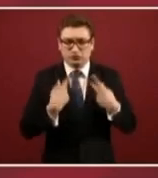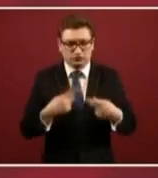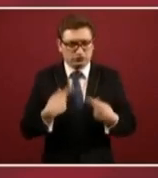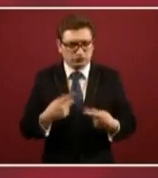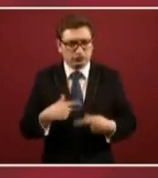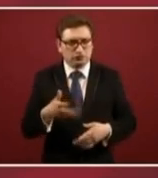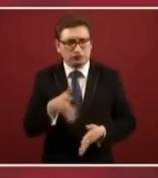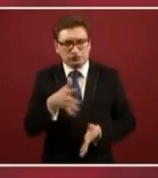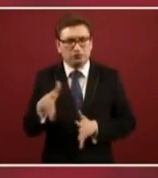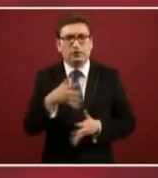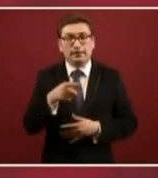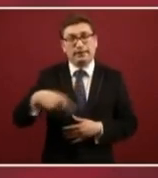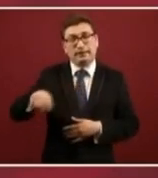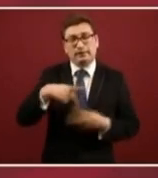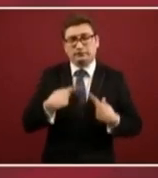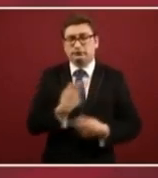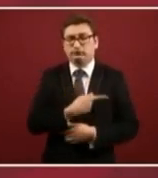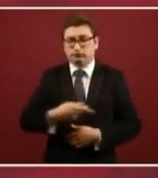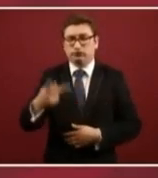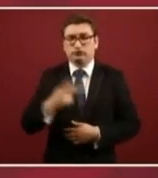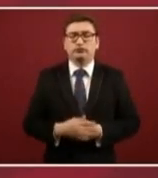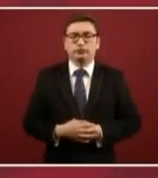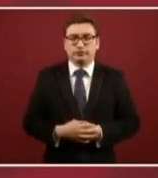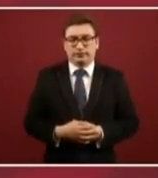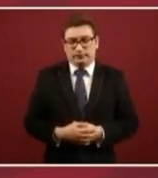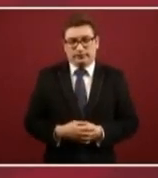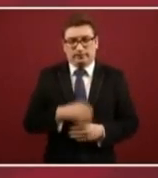en condición de pobreza. Asimismo,